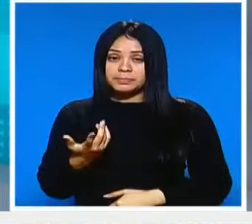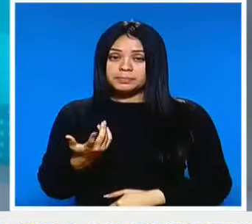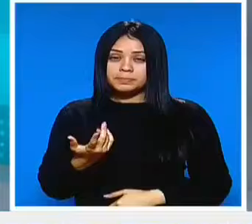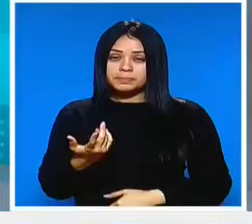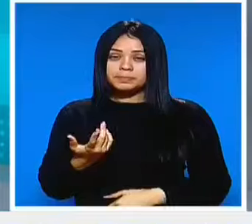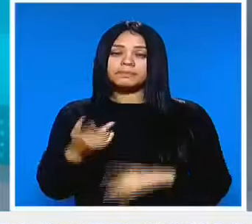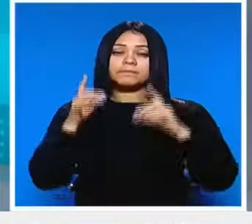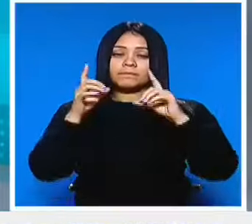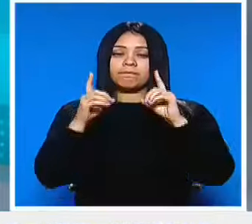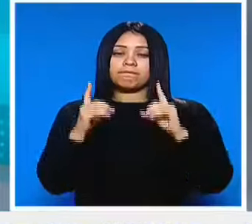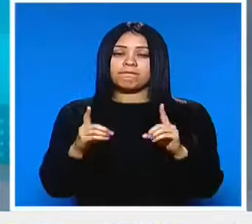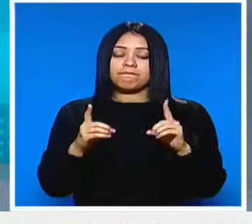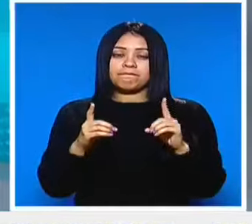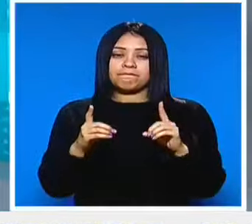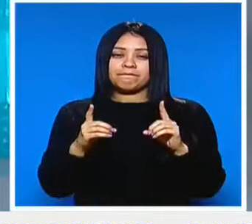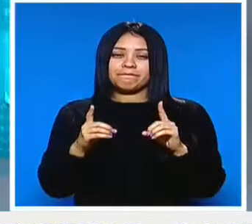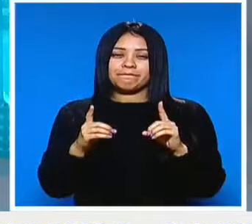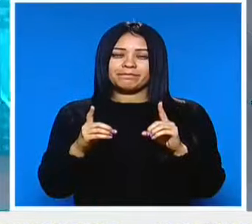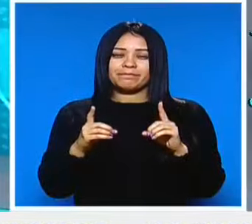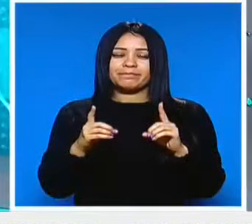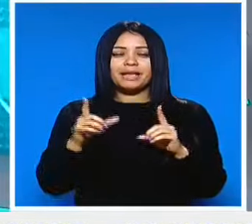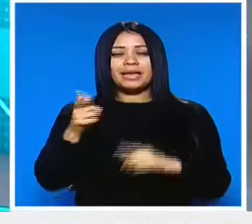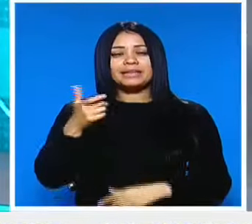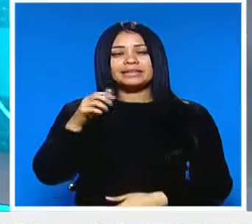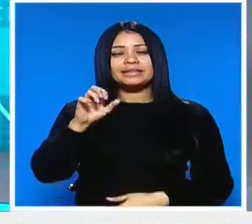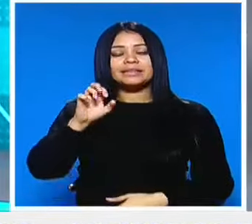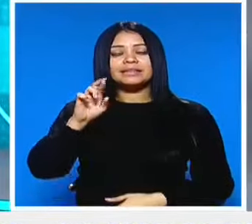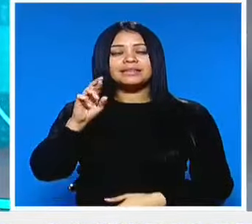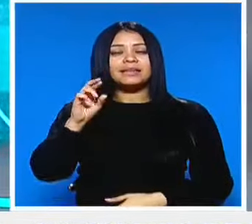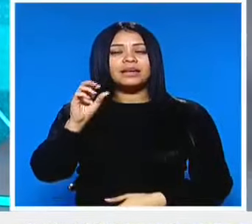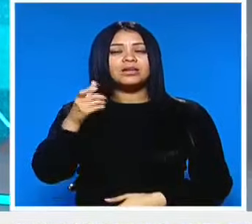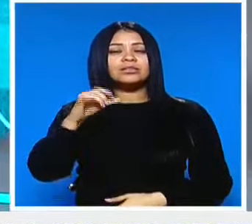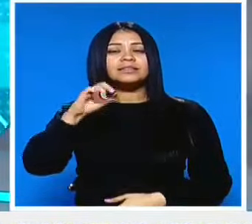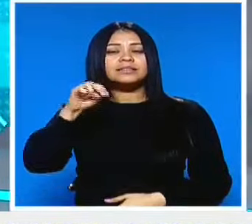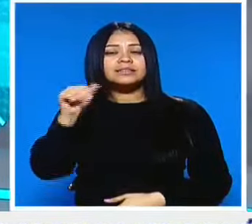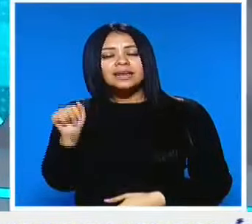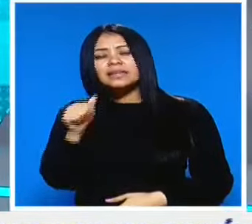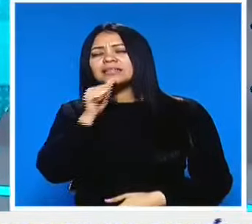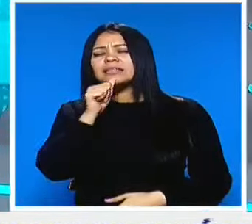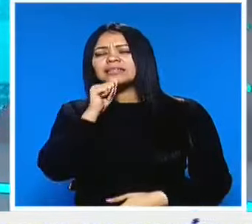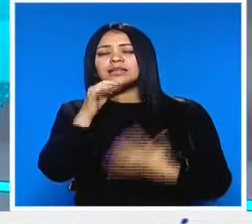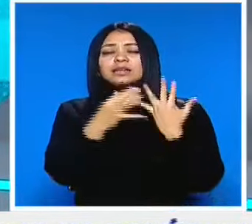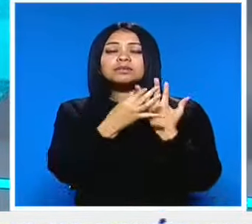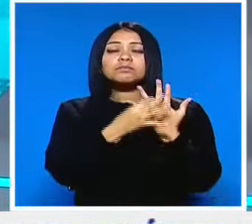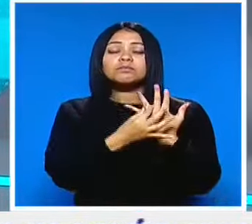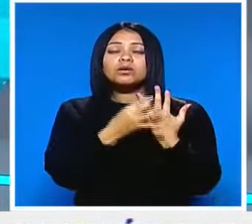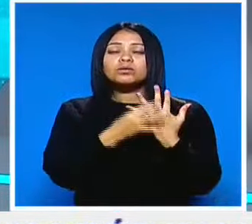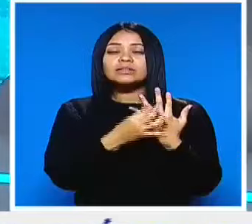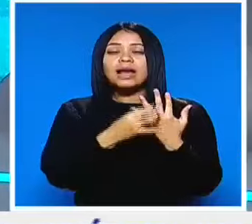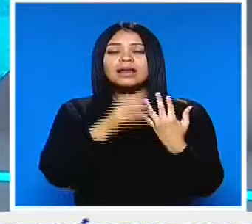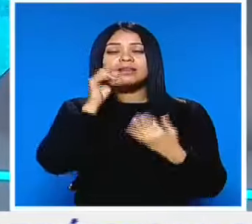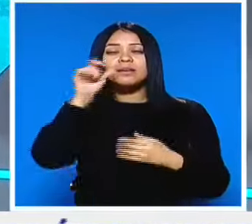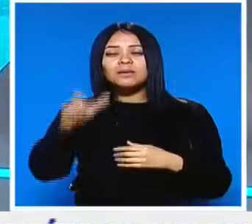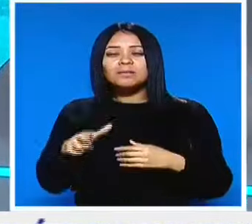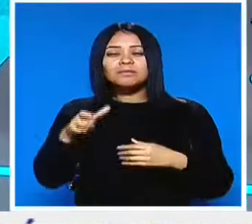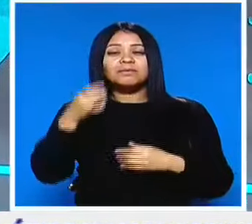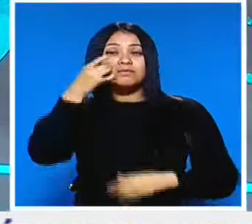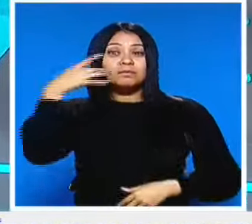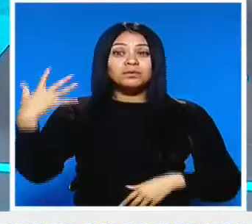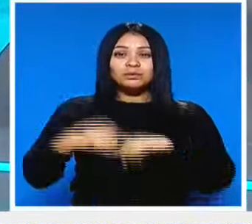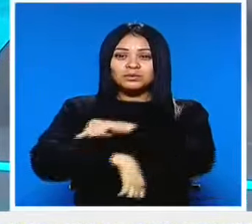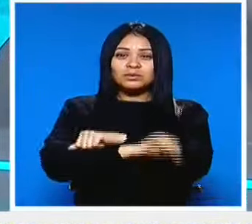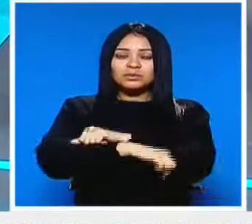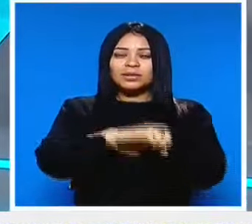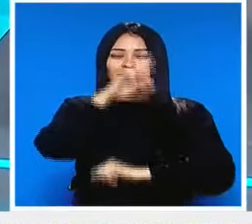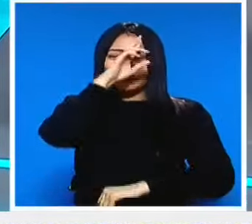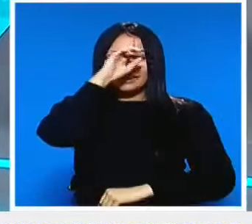es la decisión tan radical que tuvo Georgina Rodríguez, ¿saben? La esposa de Cristiano Ronaldo. Vamos a conocer todos los detalles porque tiene las redes